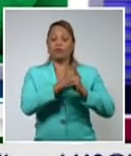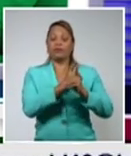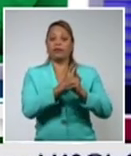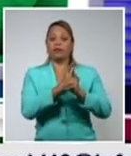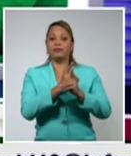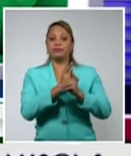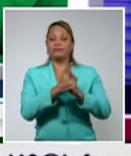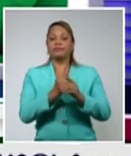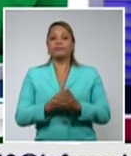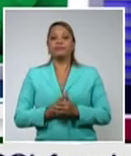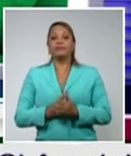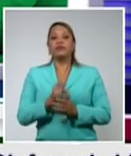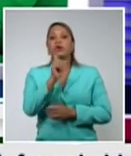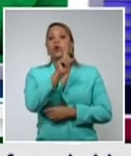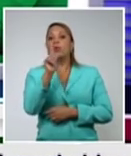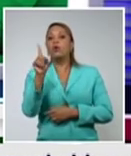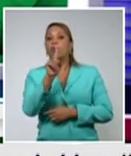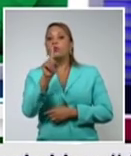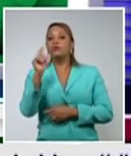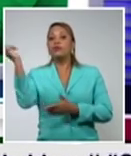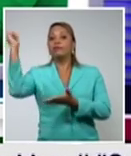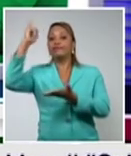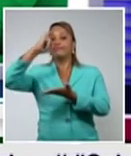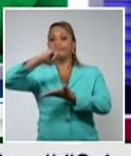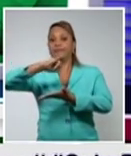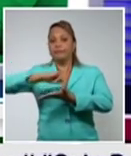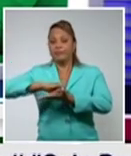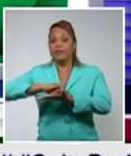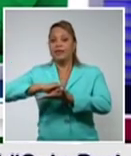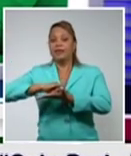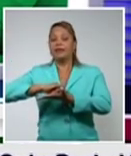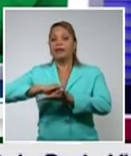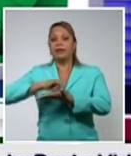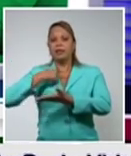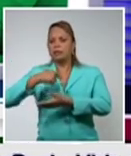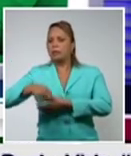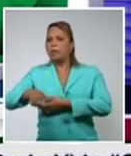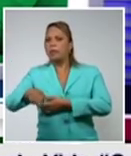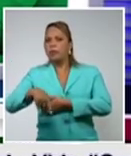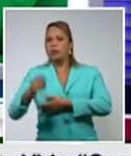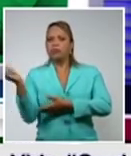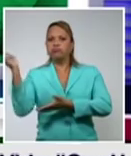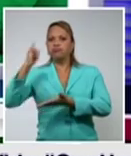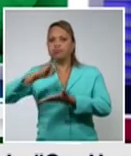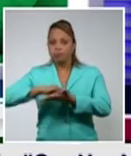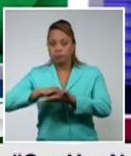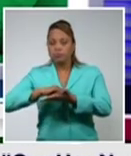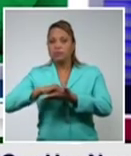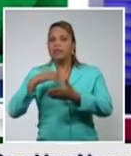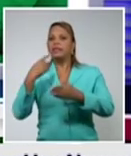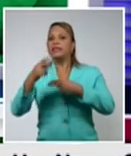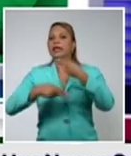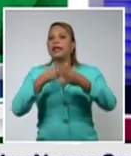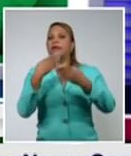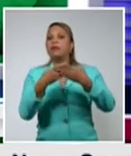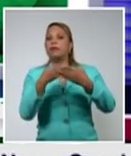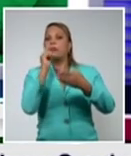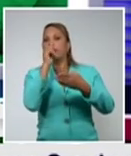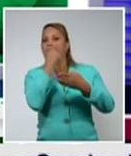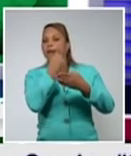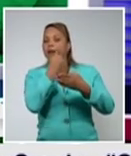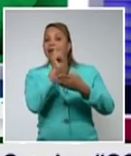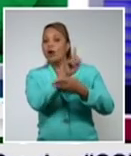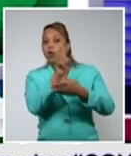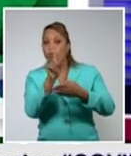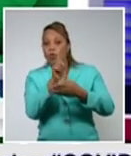Son 11 casos importados que arribaron recientemente y se hizo el diagnóstico. Y con estos 11 en el día